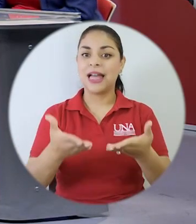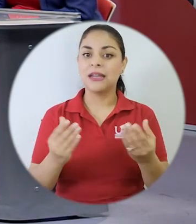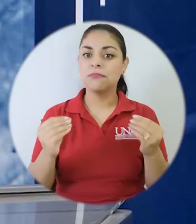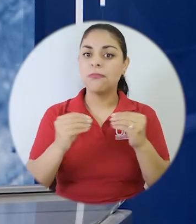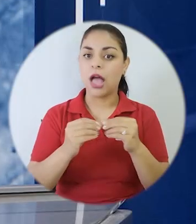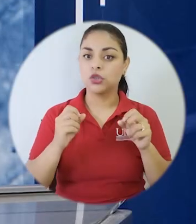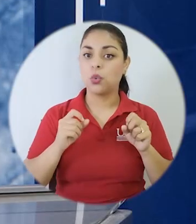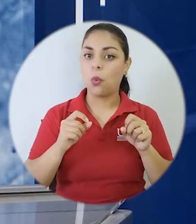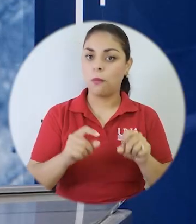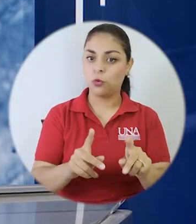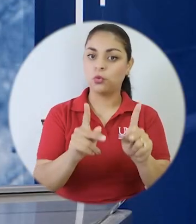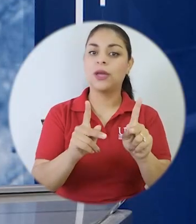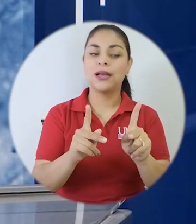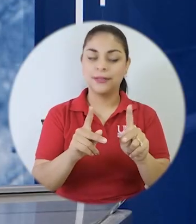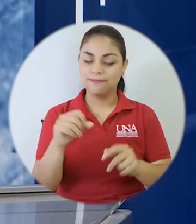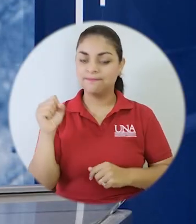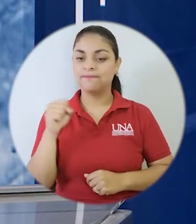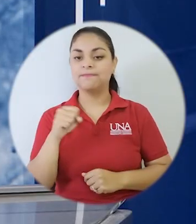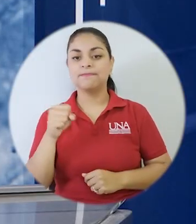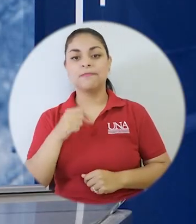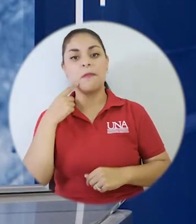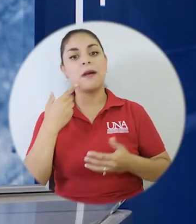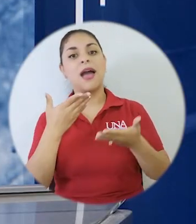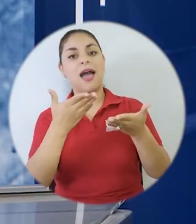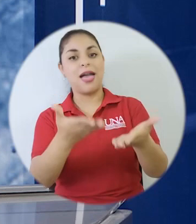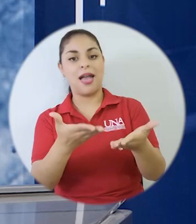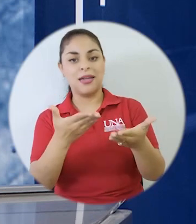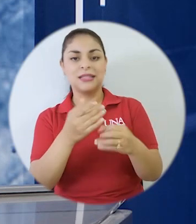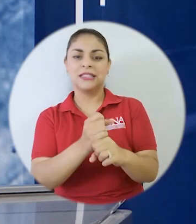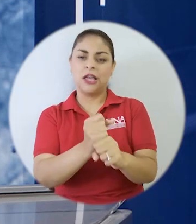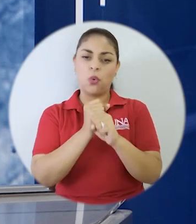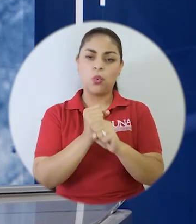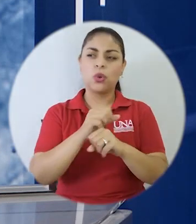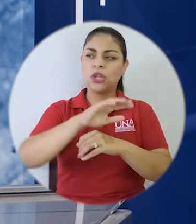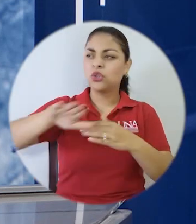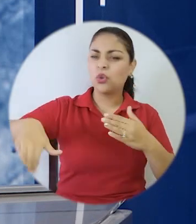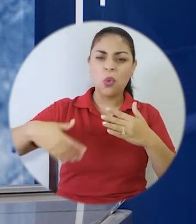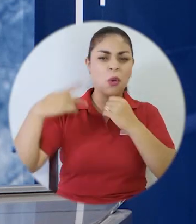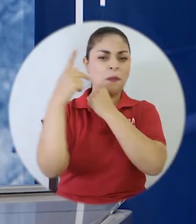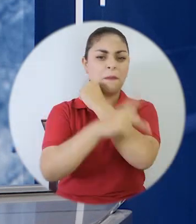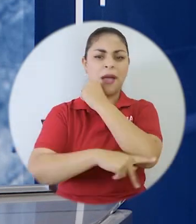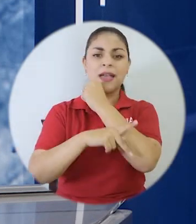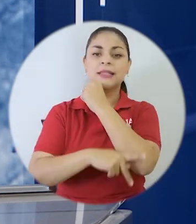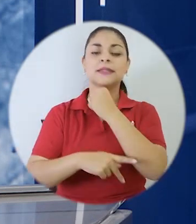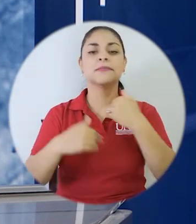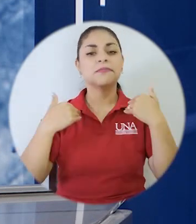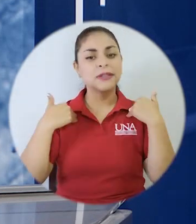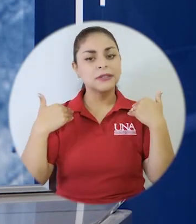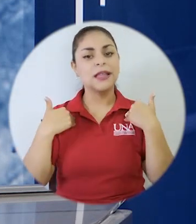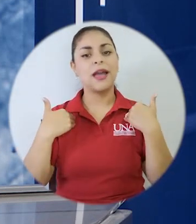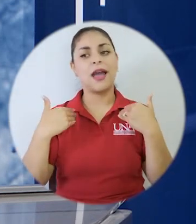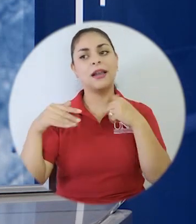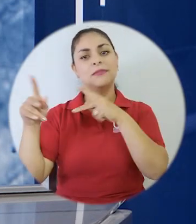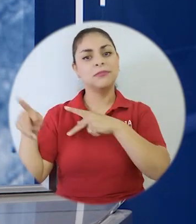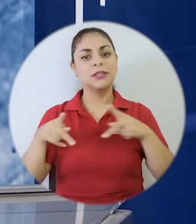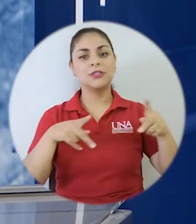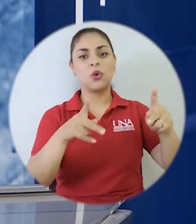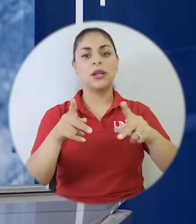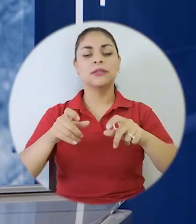más oportunidades para asegurar que en todos los rincones del país la gente tenga esa